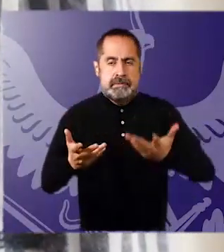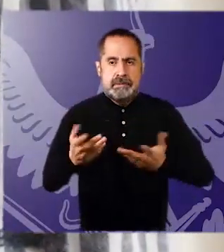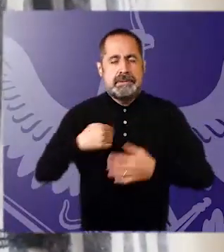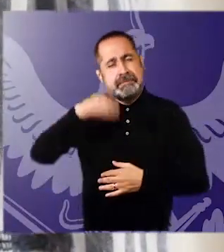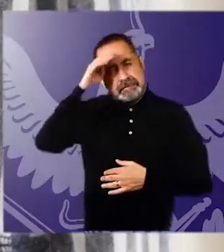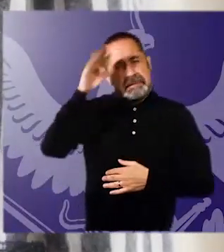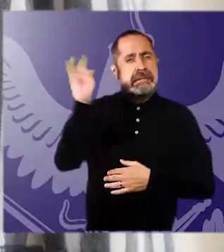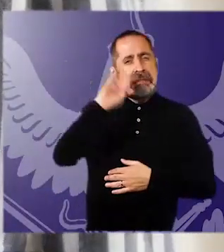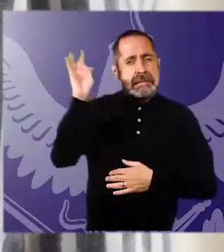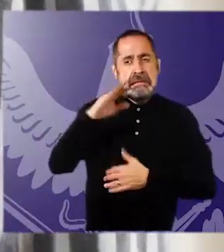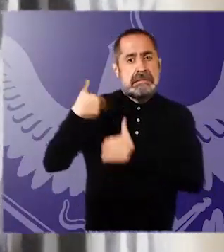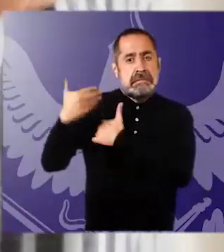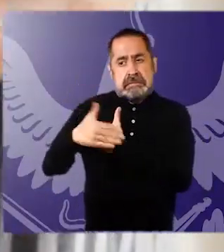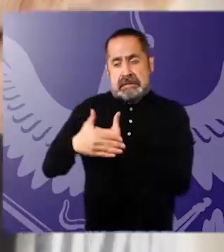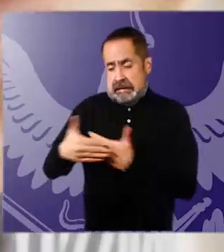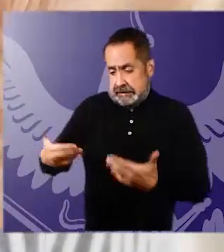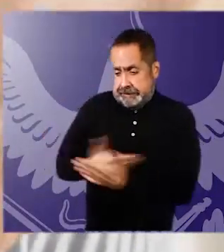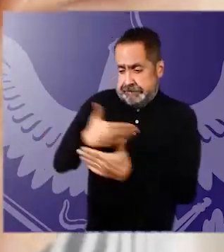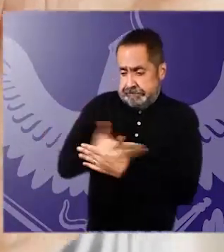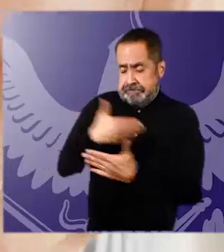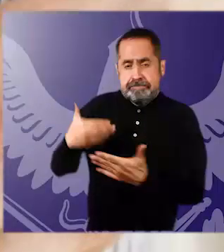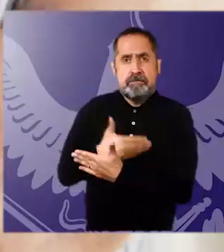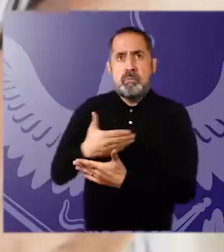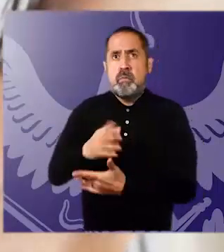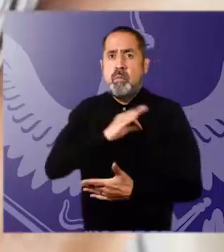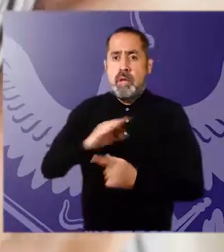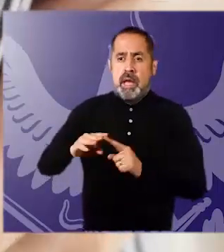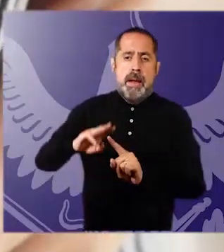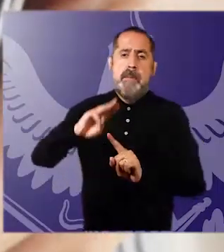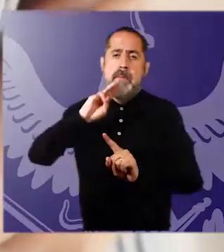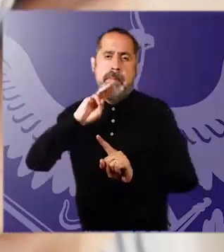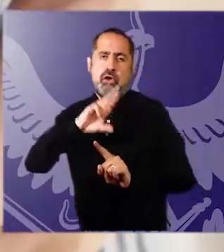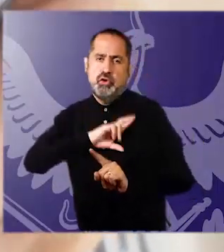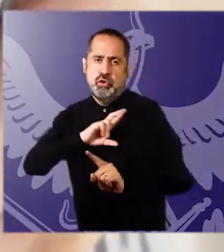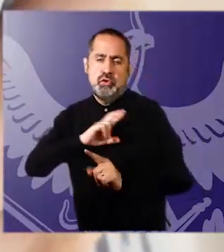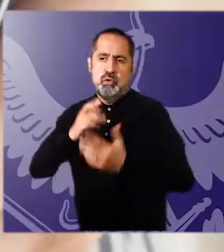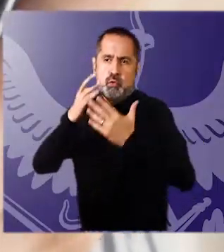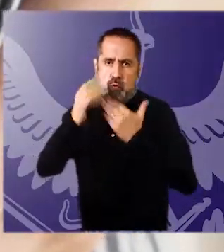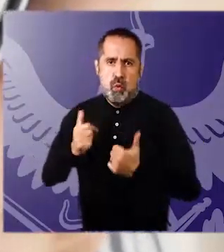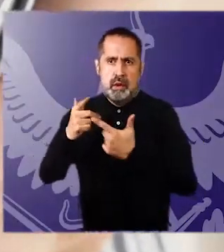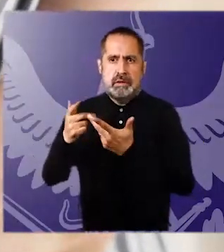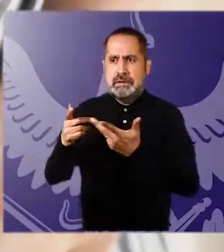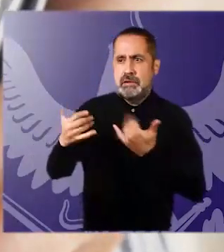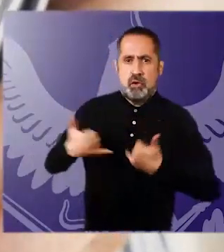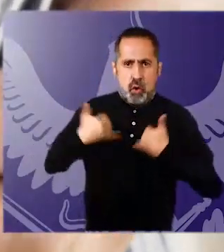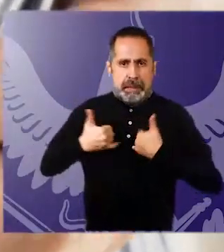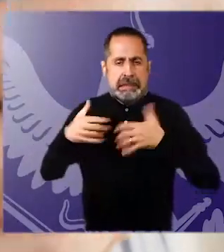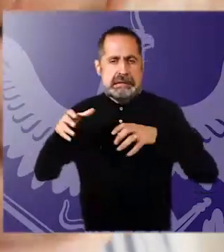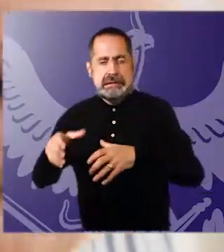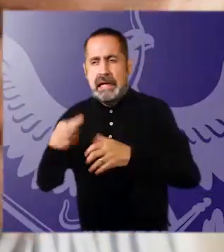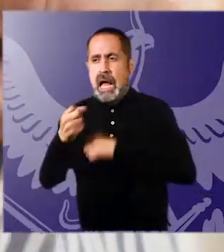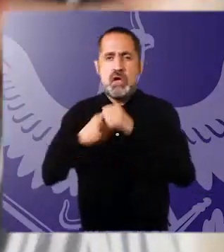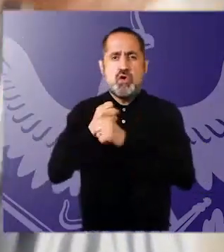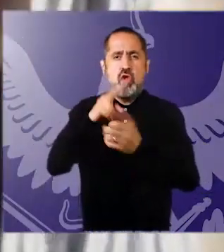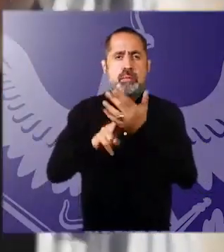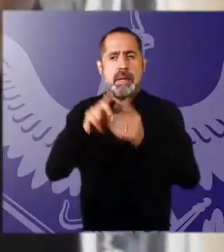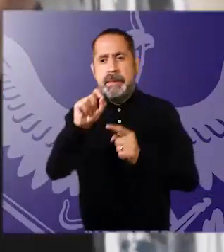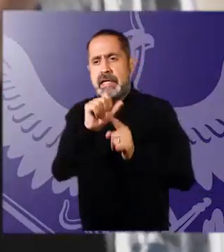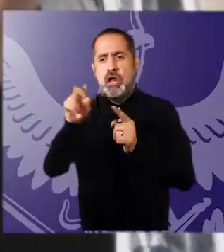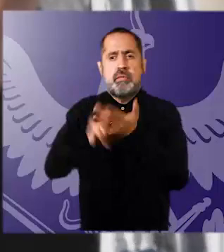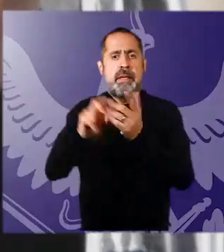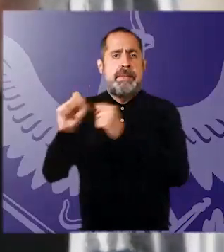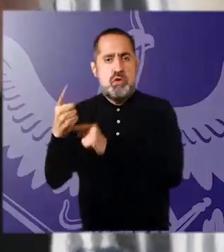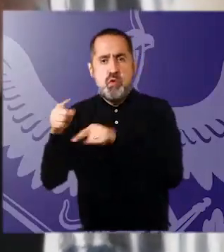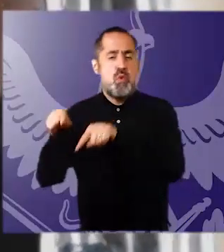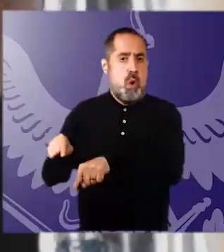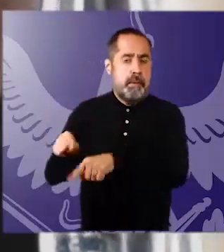se calcula un incremento en los nacimientos no intencionales entre madres adolescentes durante los años 2020 y